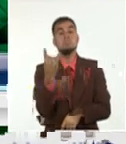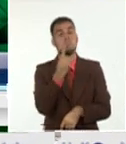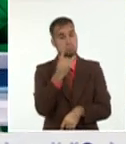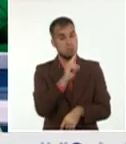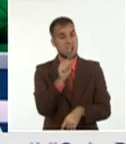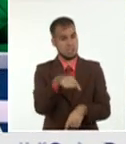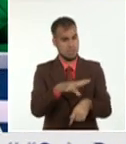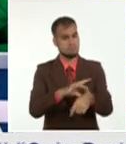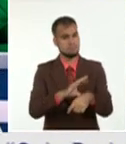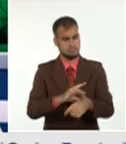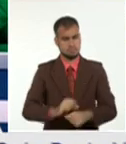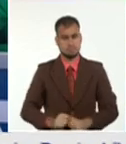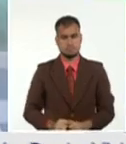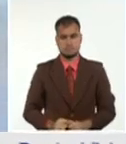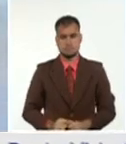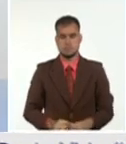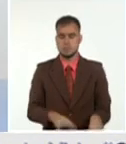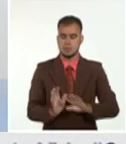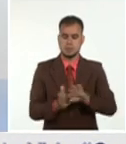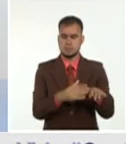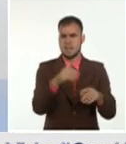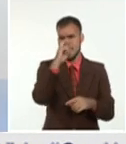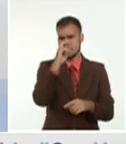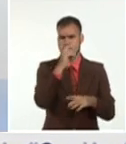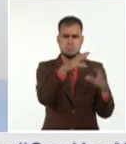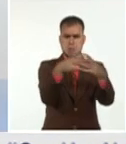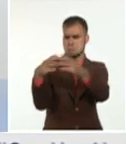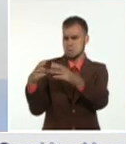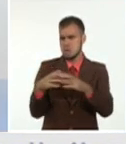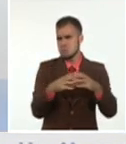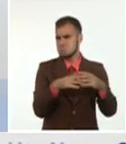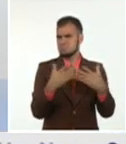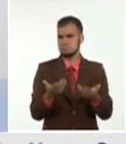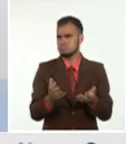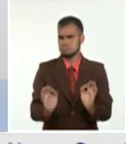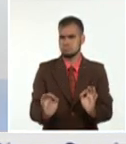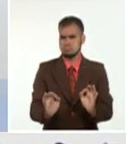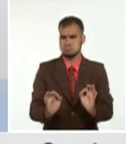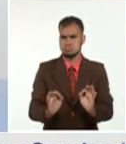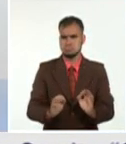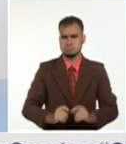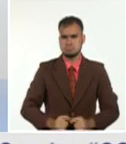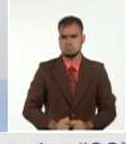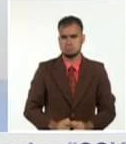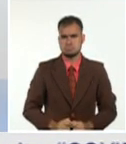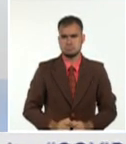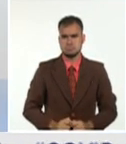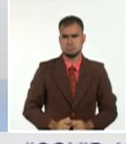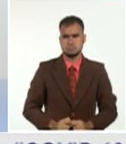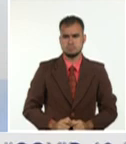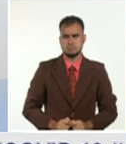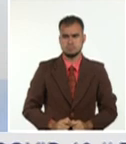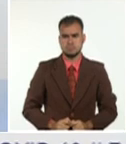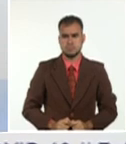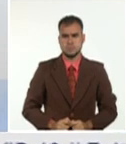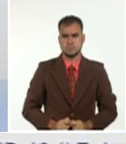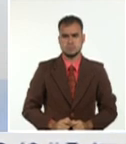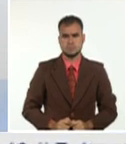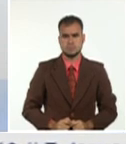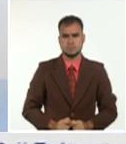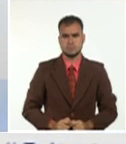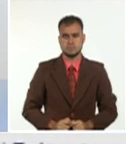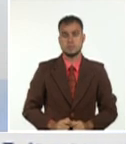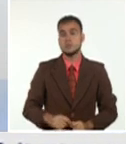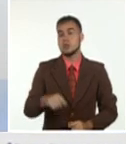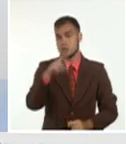Por grupos de edad, de los 1.372 personas con COVID-19 ayer, los menores de 20